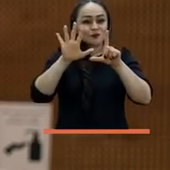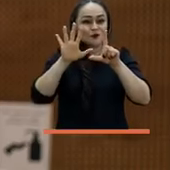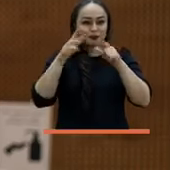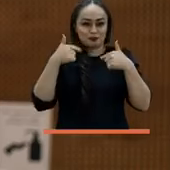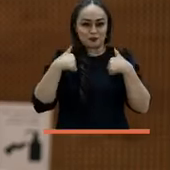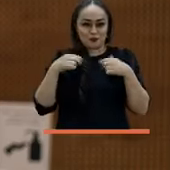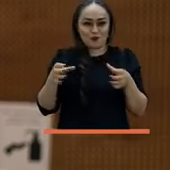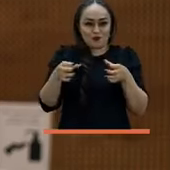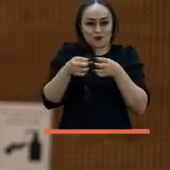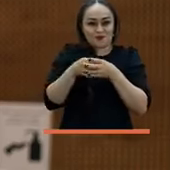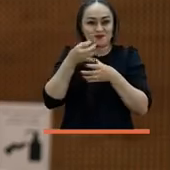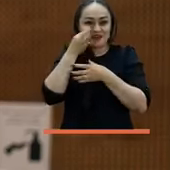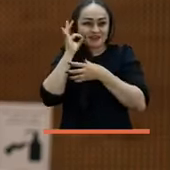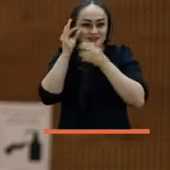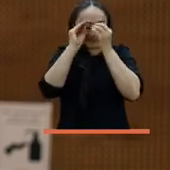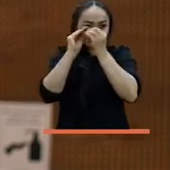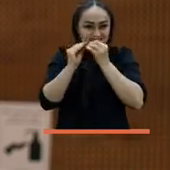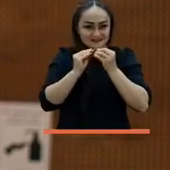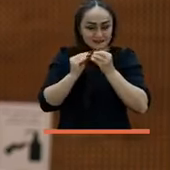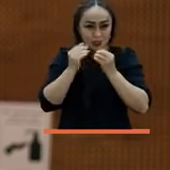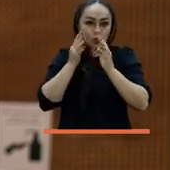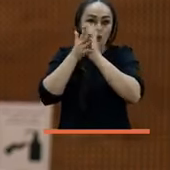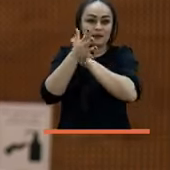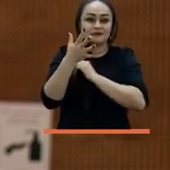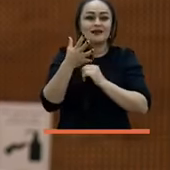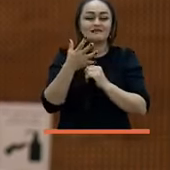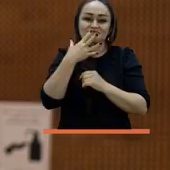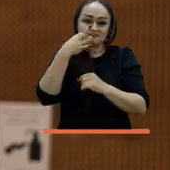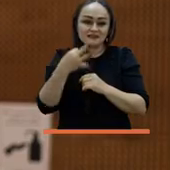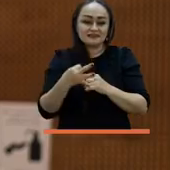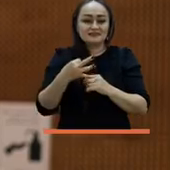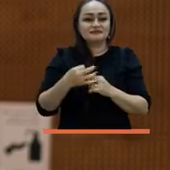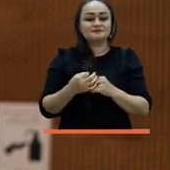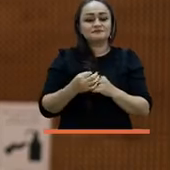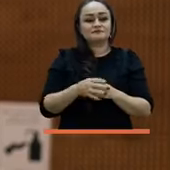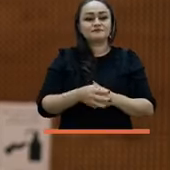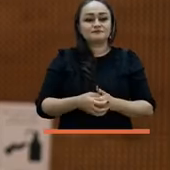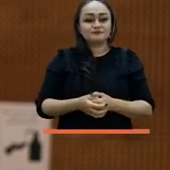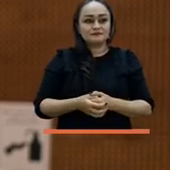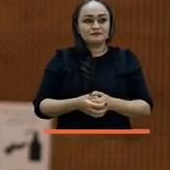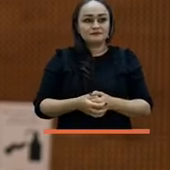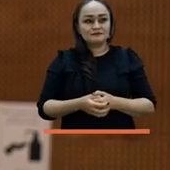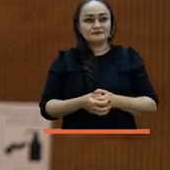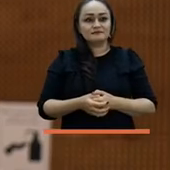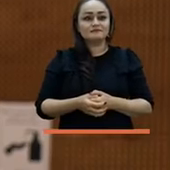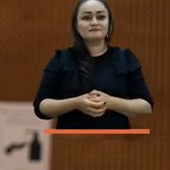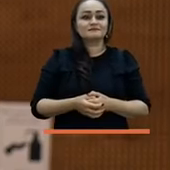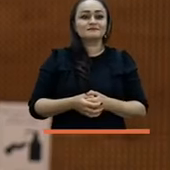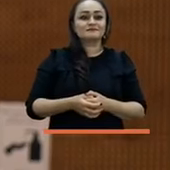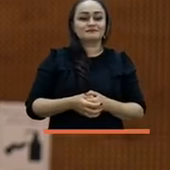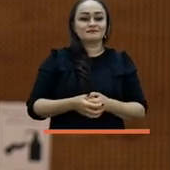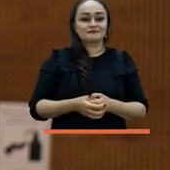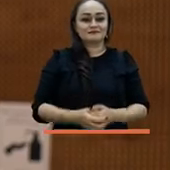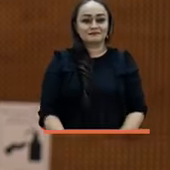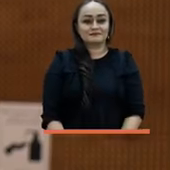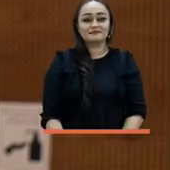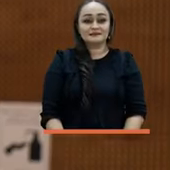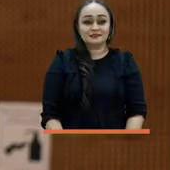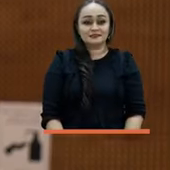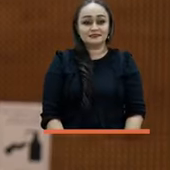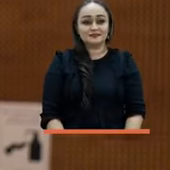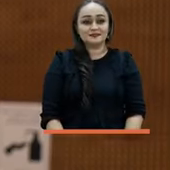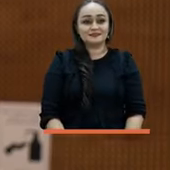para retratar la experiencia para contar la experiencia que tienen ustedes si es posible vamos a tirar del